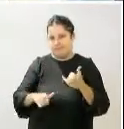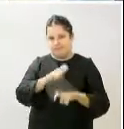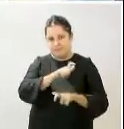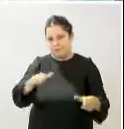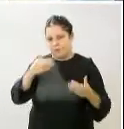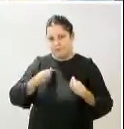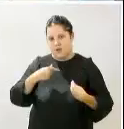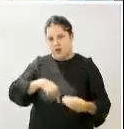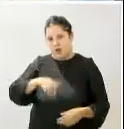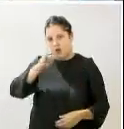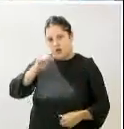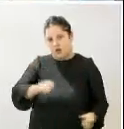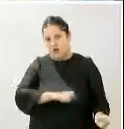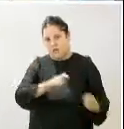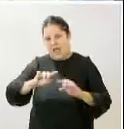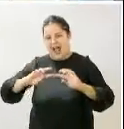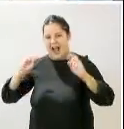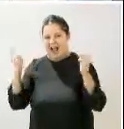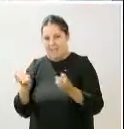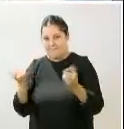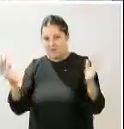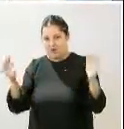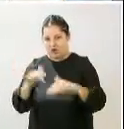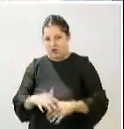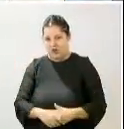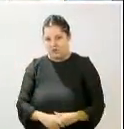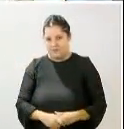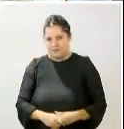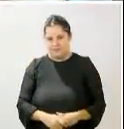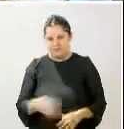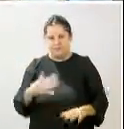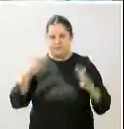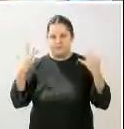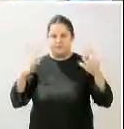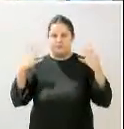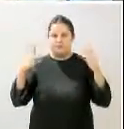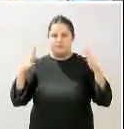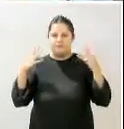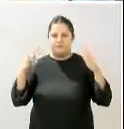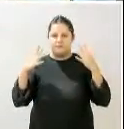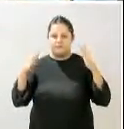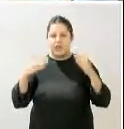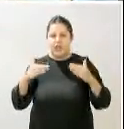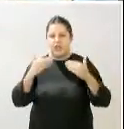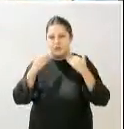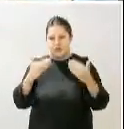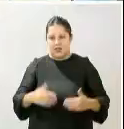concentración nazis. Muchas gracias, señora Moreno.